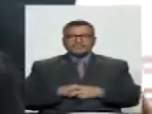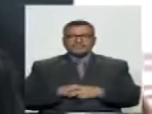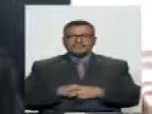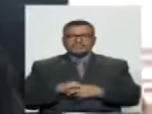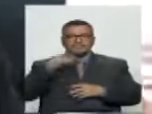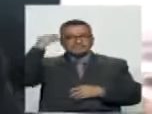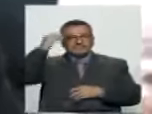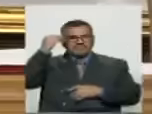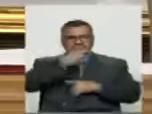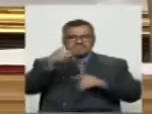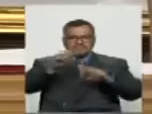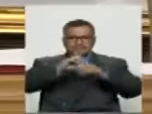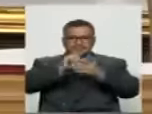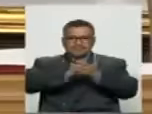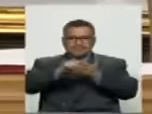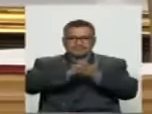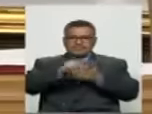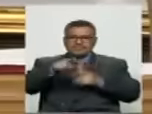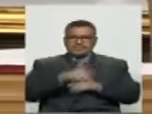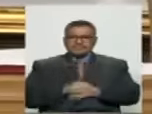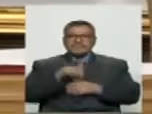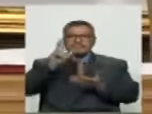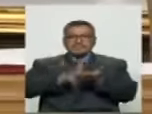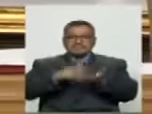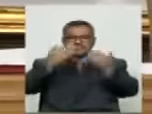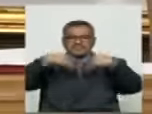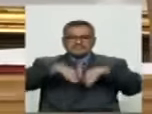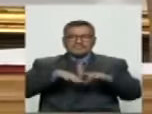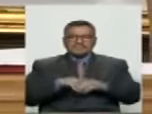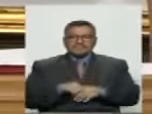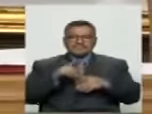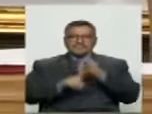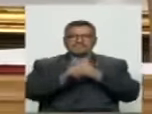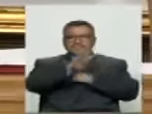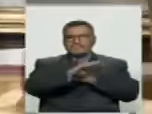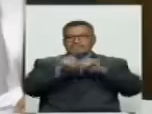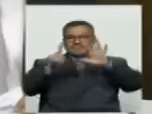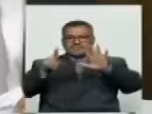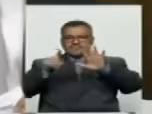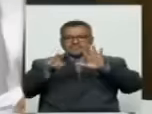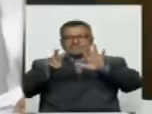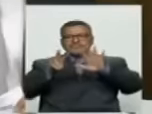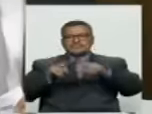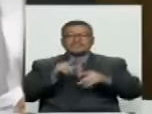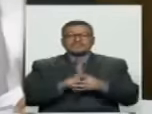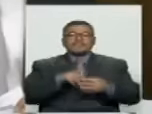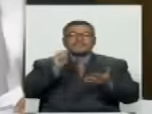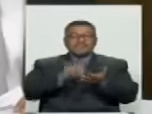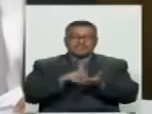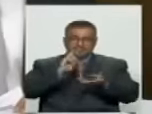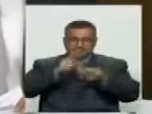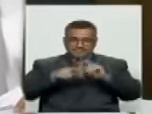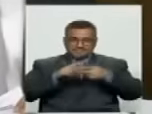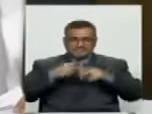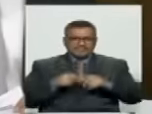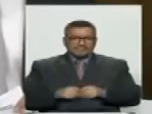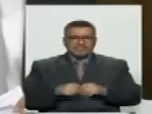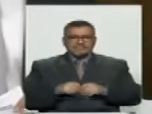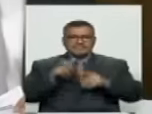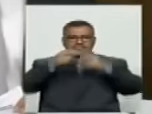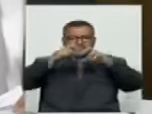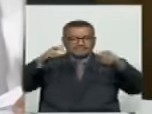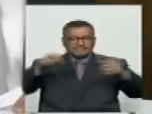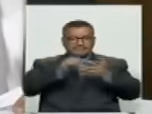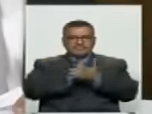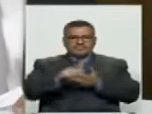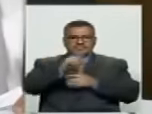En consideración al artículo. Aprobado. Siguiente. Cuadragésimo séptimo. Se sugiere aprobar con modificación la denominación del epígrafe